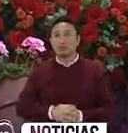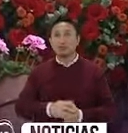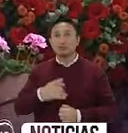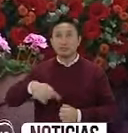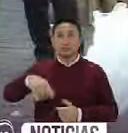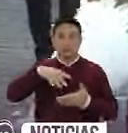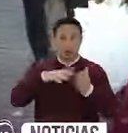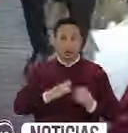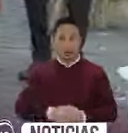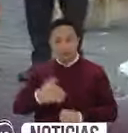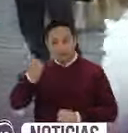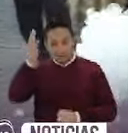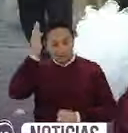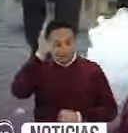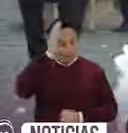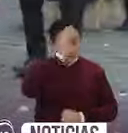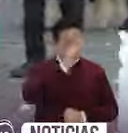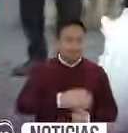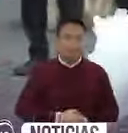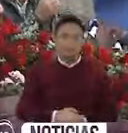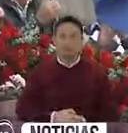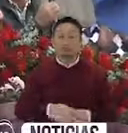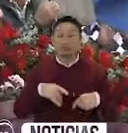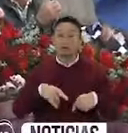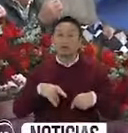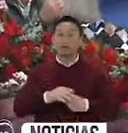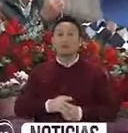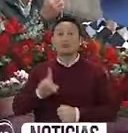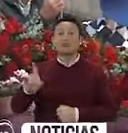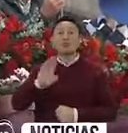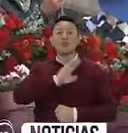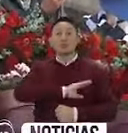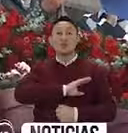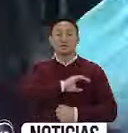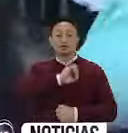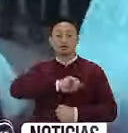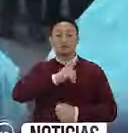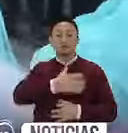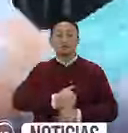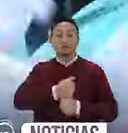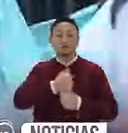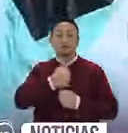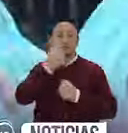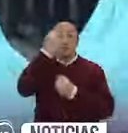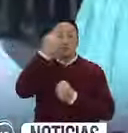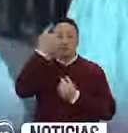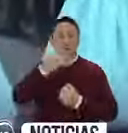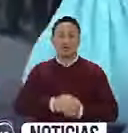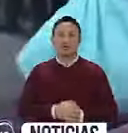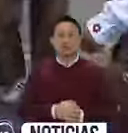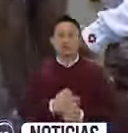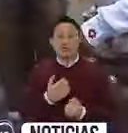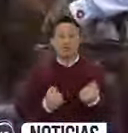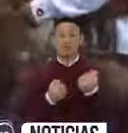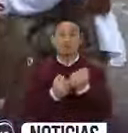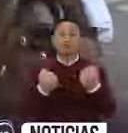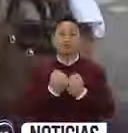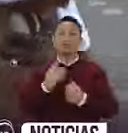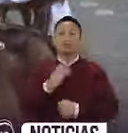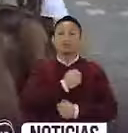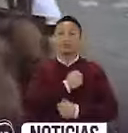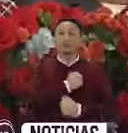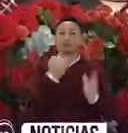todos los presentes, resaltando lo que se hace desde el Cabildo por rescatar los valores cívicos y fortaleciendo la identidad